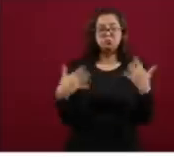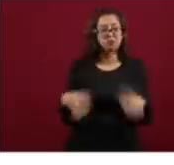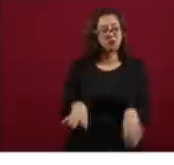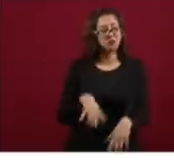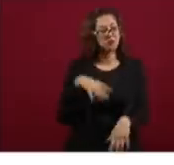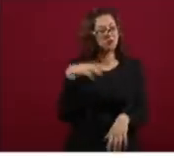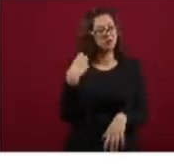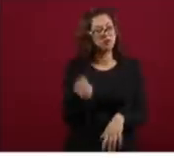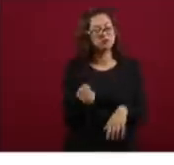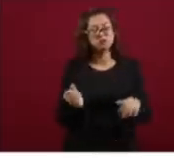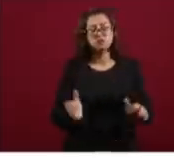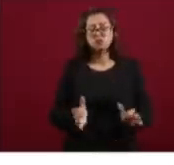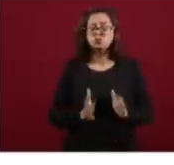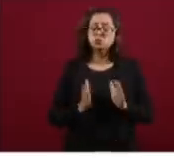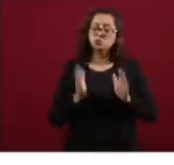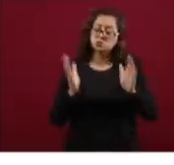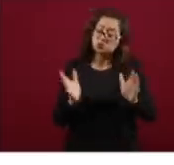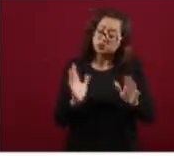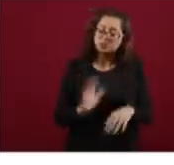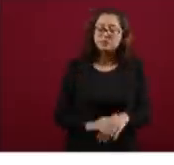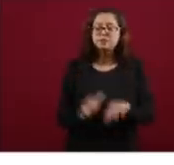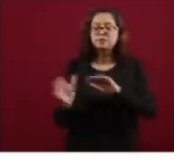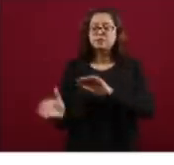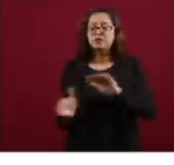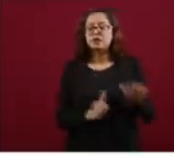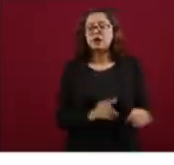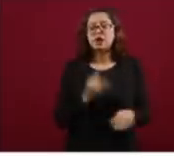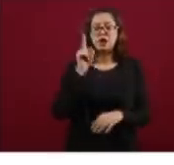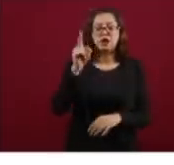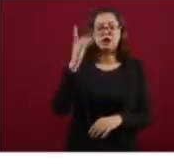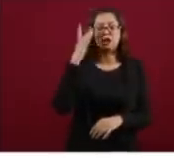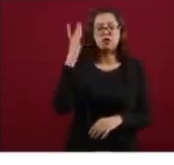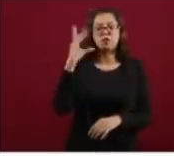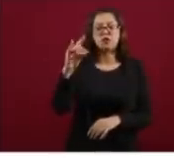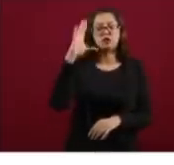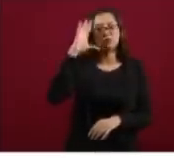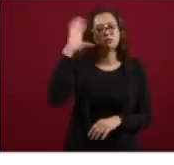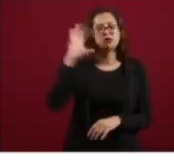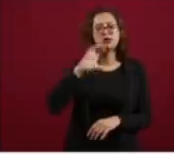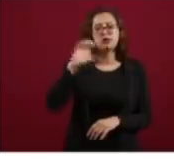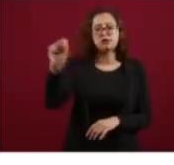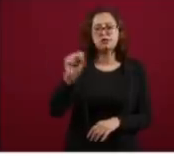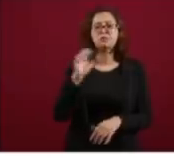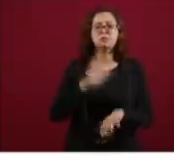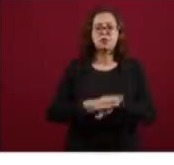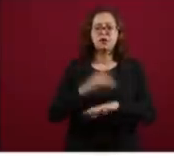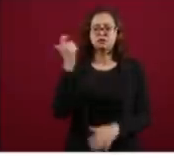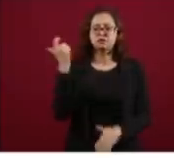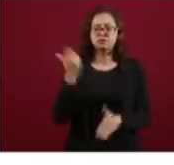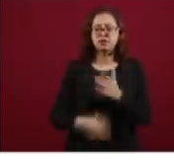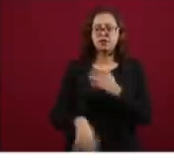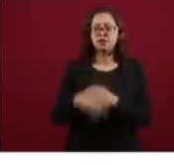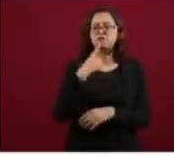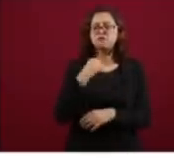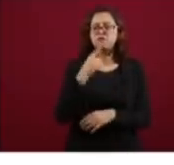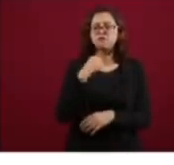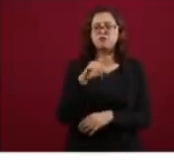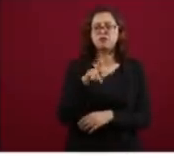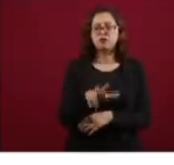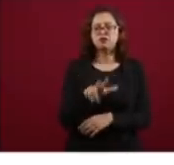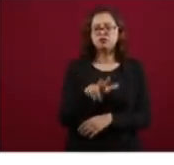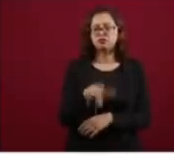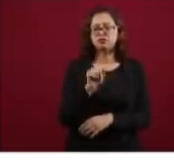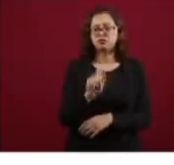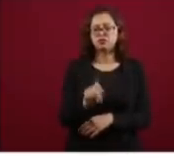contrario súper servicio carga gas en cuernavaca morelos a 1897 por litro es el precio más bajo